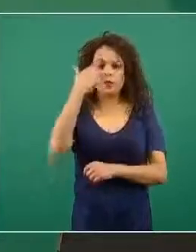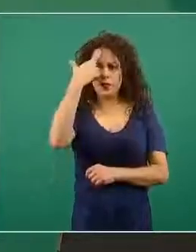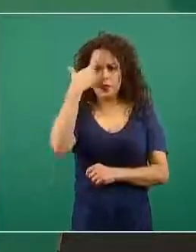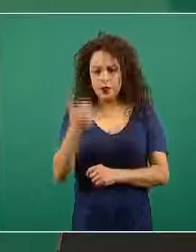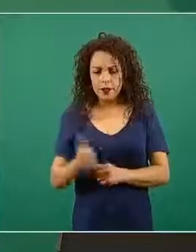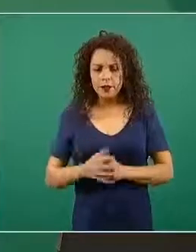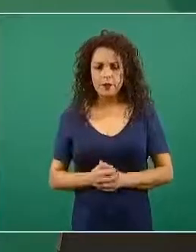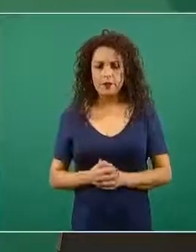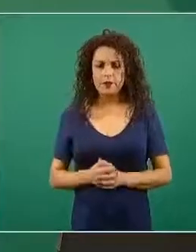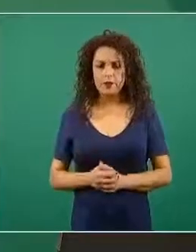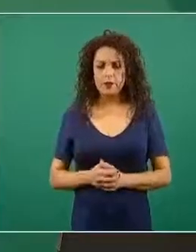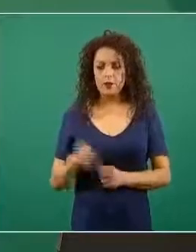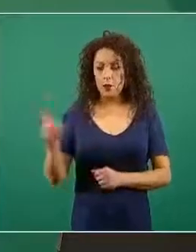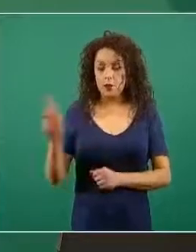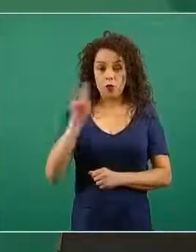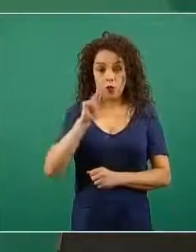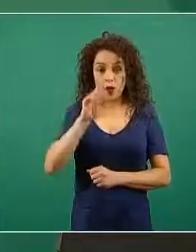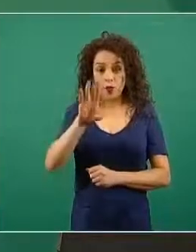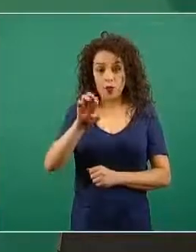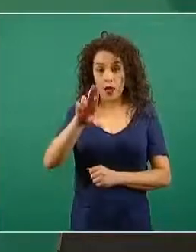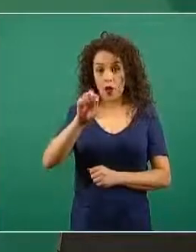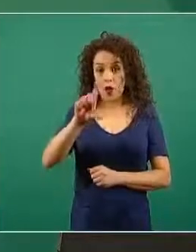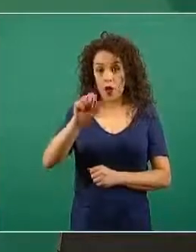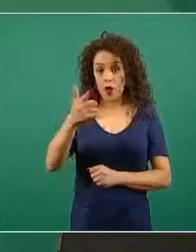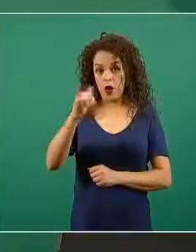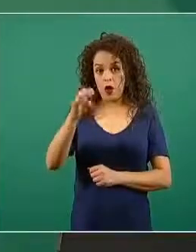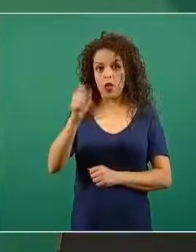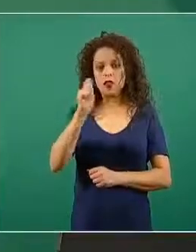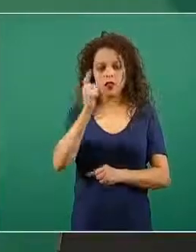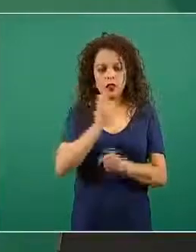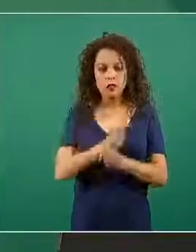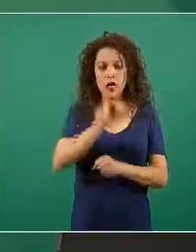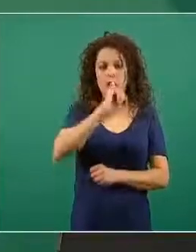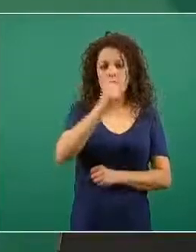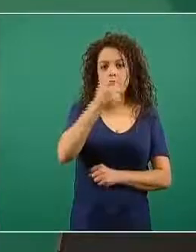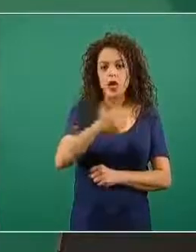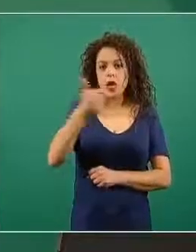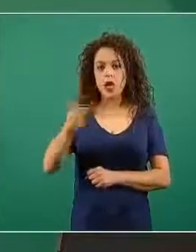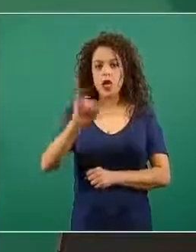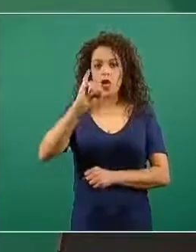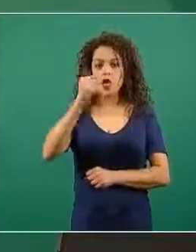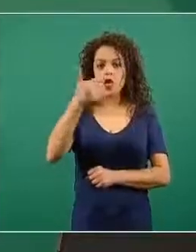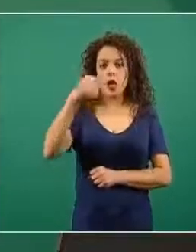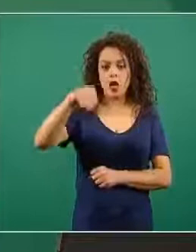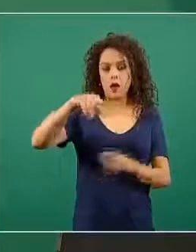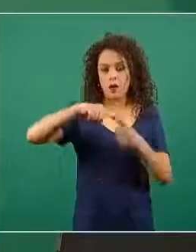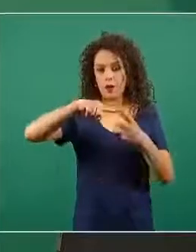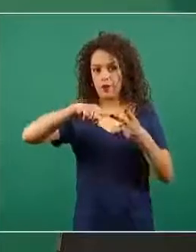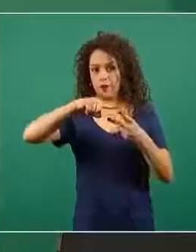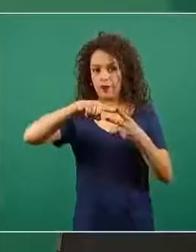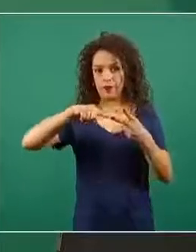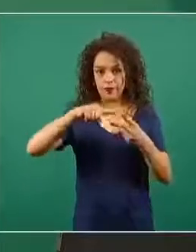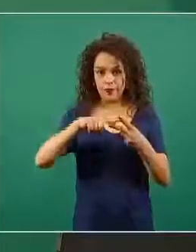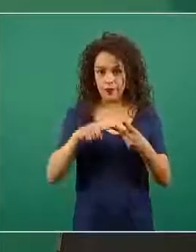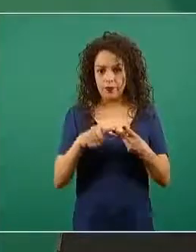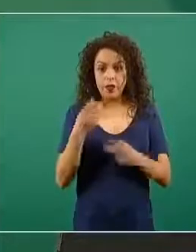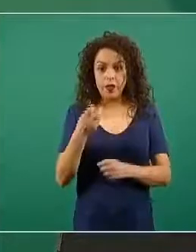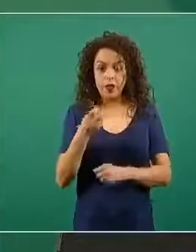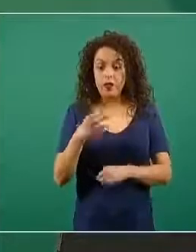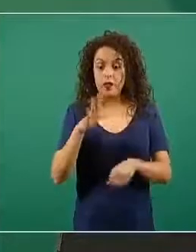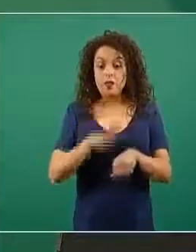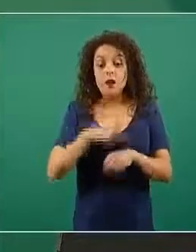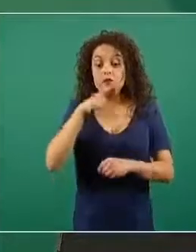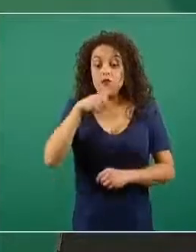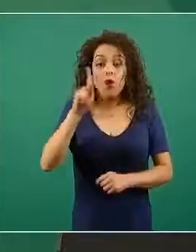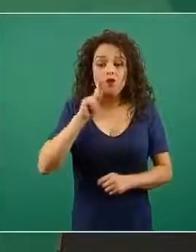pruebas serológicas lo que ven son la IgG y la IgM, no es la mejor